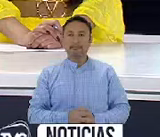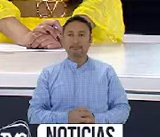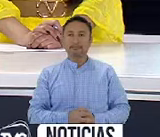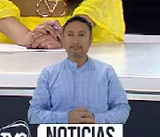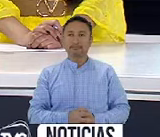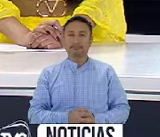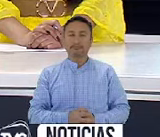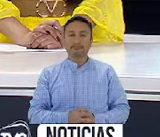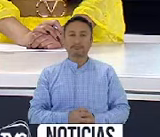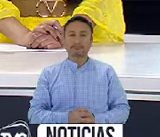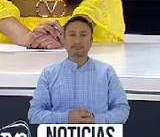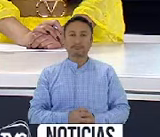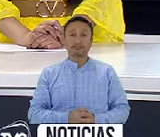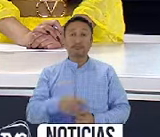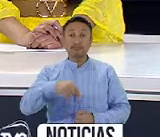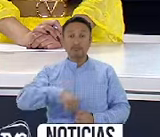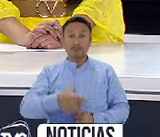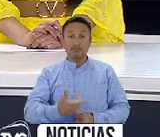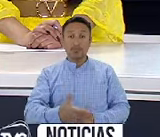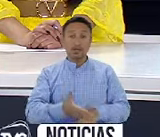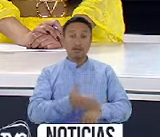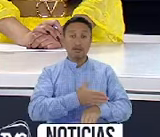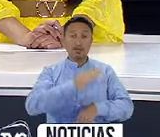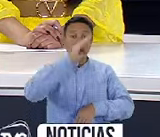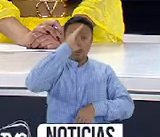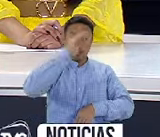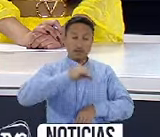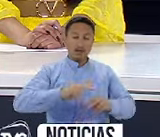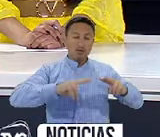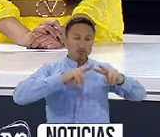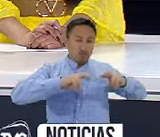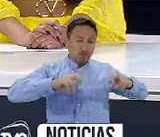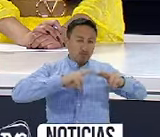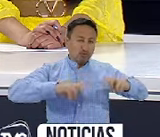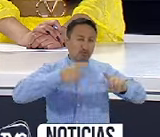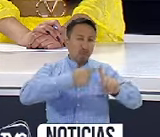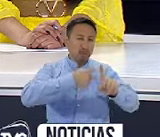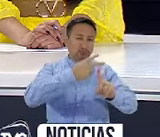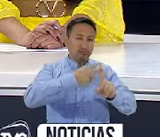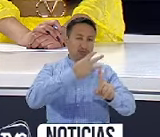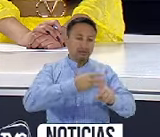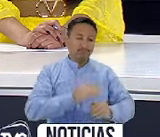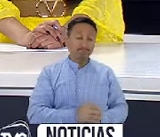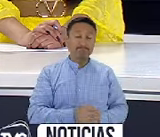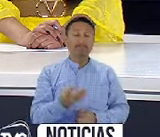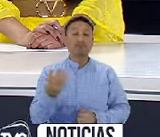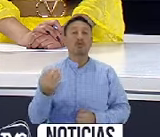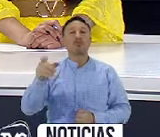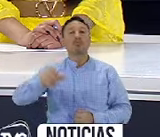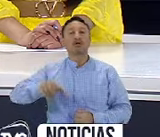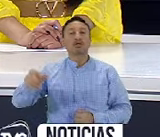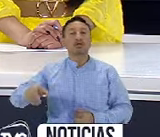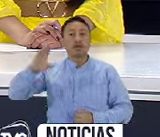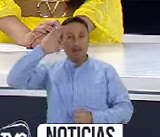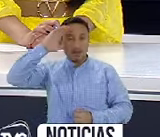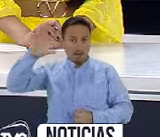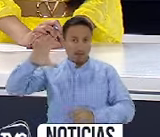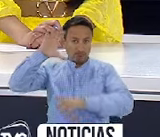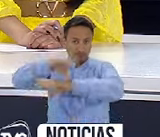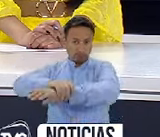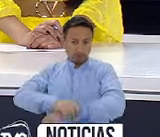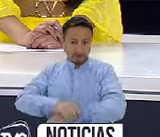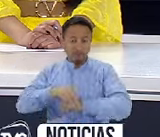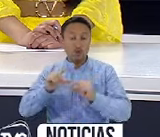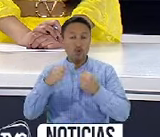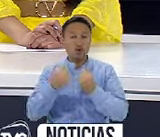Tras labores de inteligencia y varios meses de investigación, la policía detuvo a 14 personas presuntos integrantes del GDO de Los